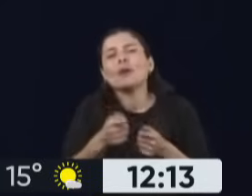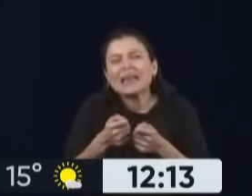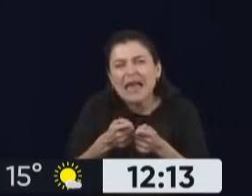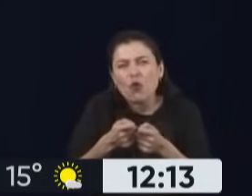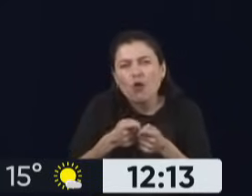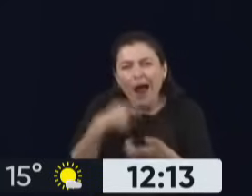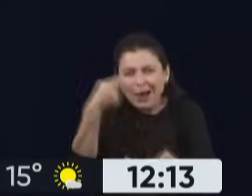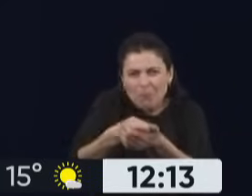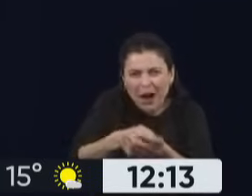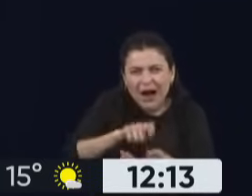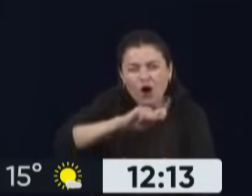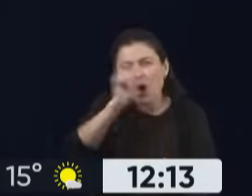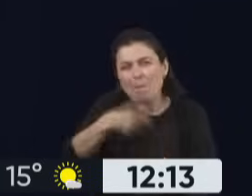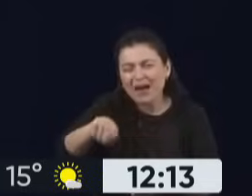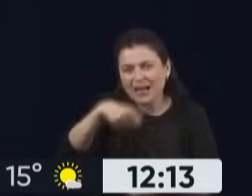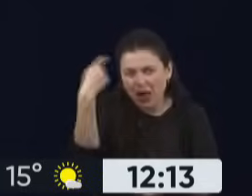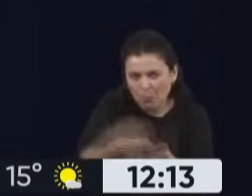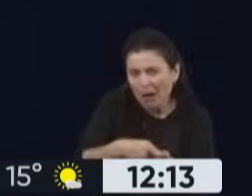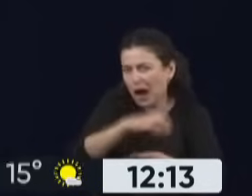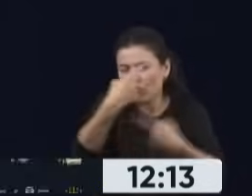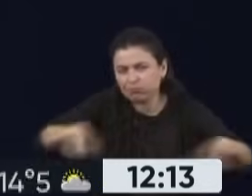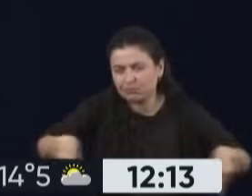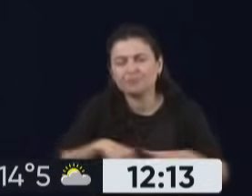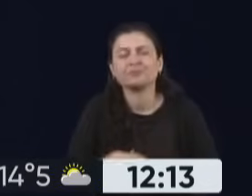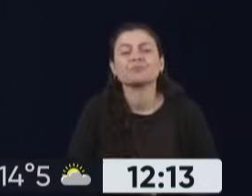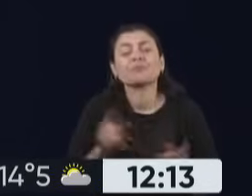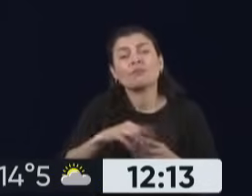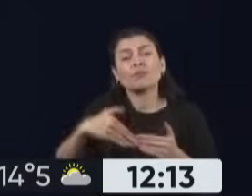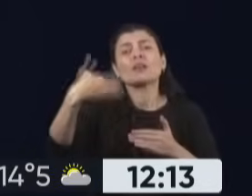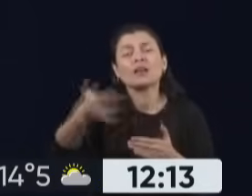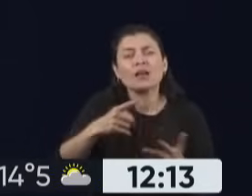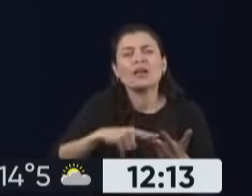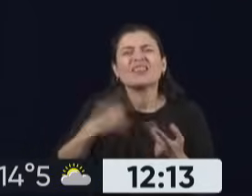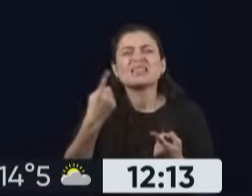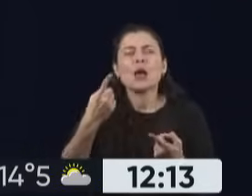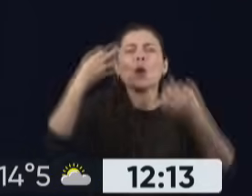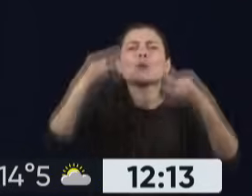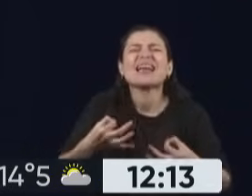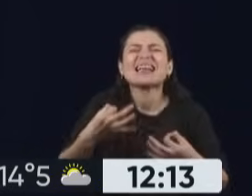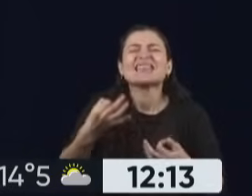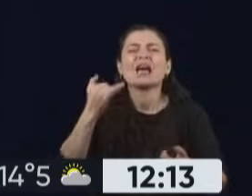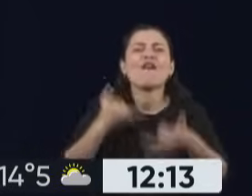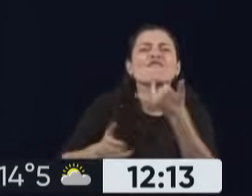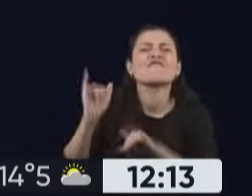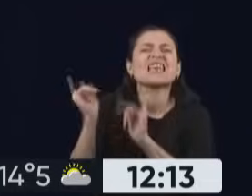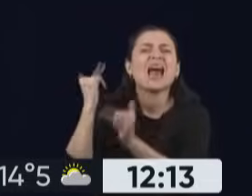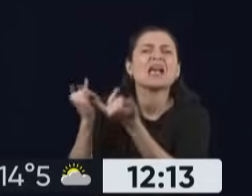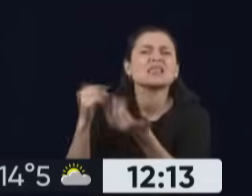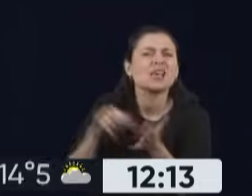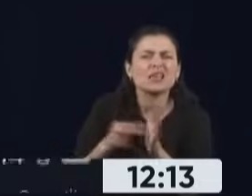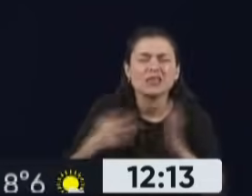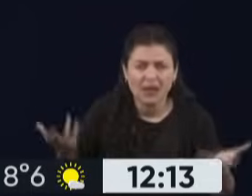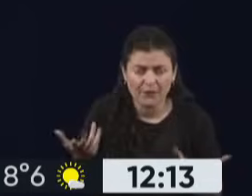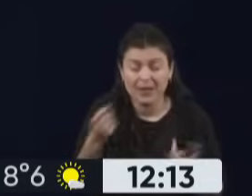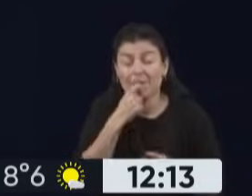digital. El próximo objetivo es lo que se llama el bienestar financiero. El bienestar financiero es básicamente, ya que estamos